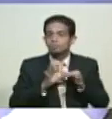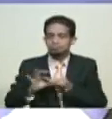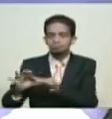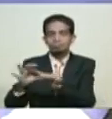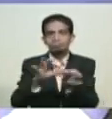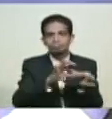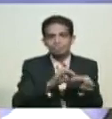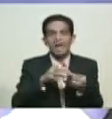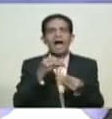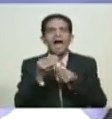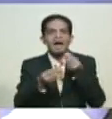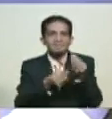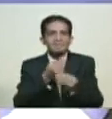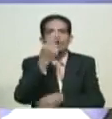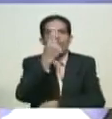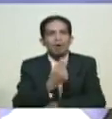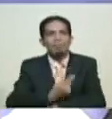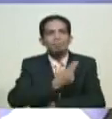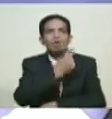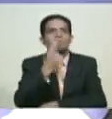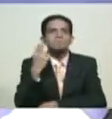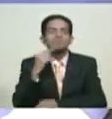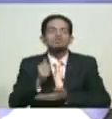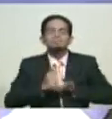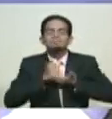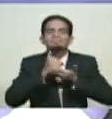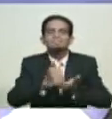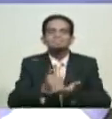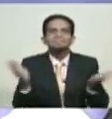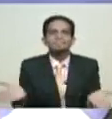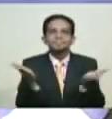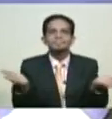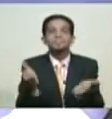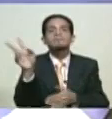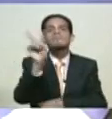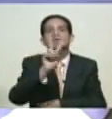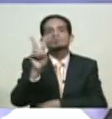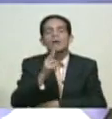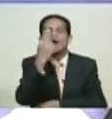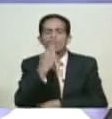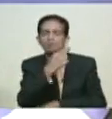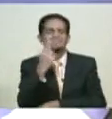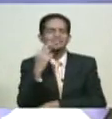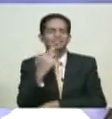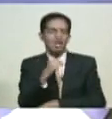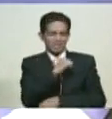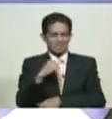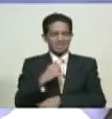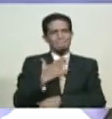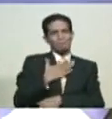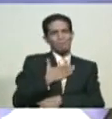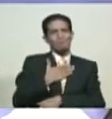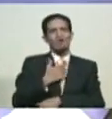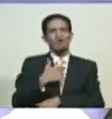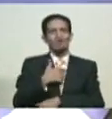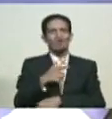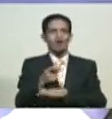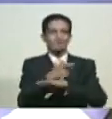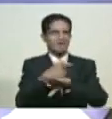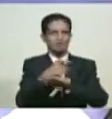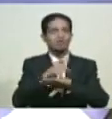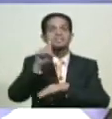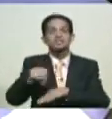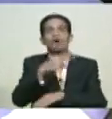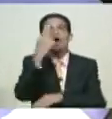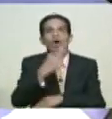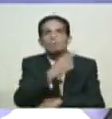hagamos un compromiso por venezuela que no es un compromiso ni por usted ni por su gobierno sino un compromiso por el país